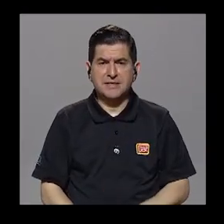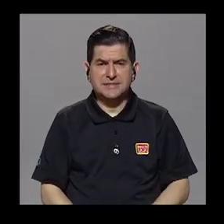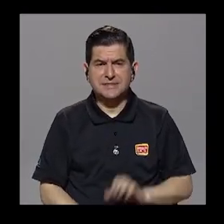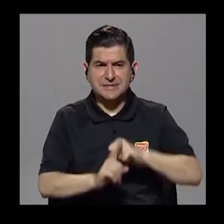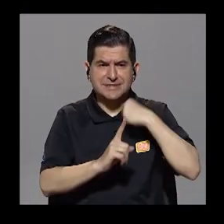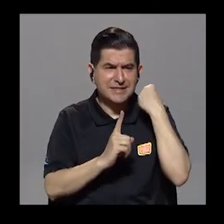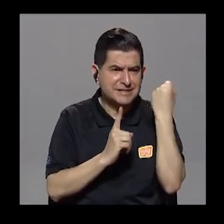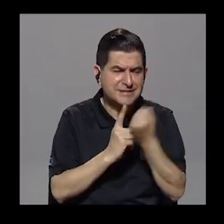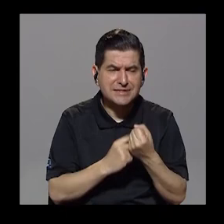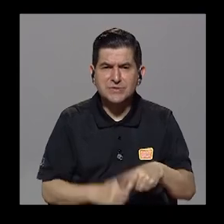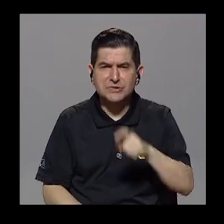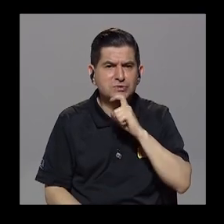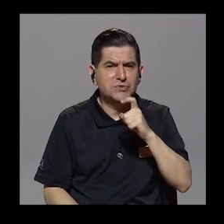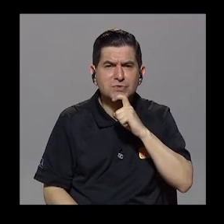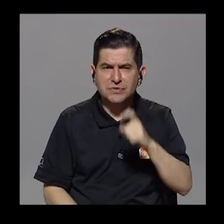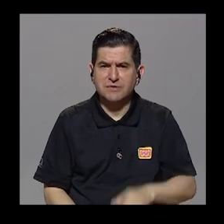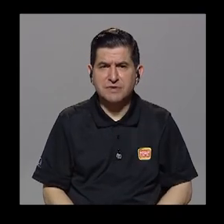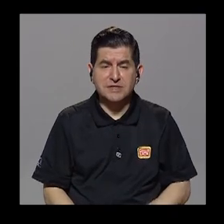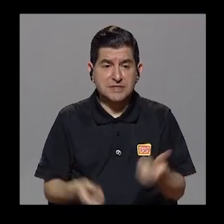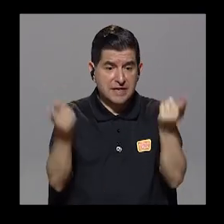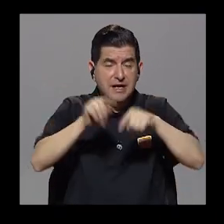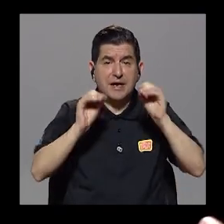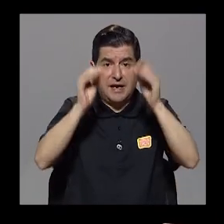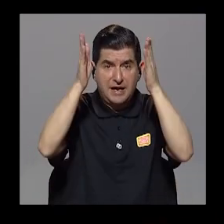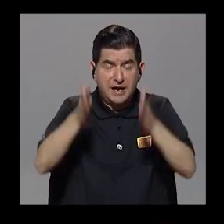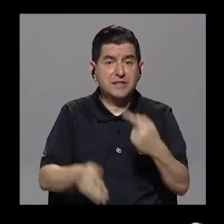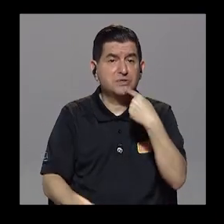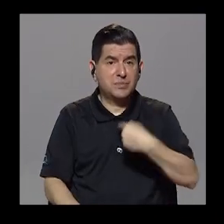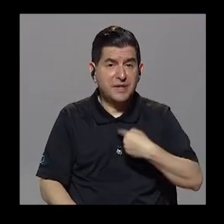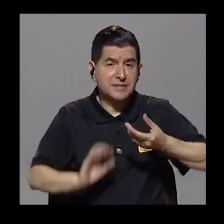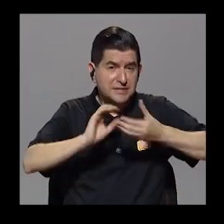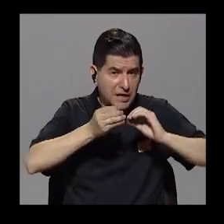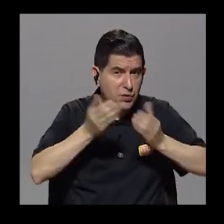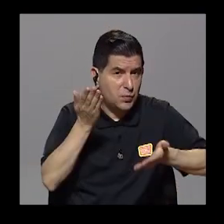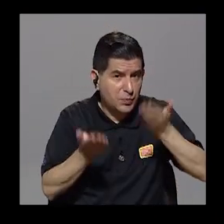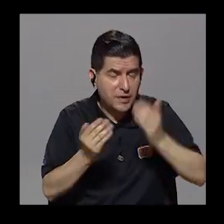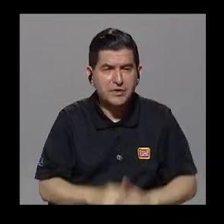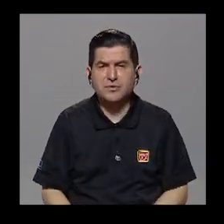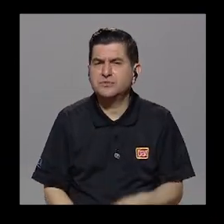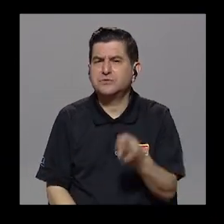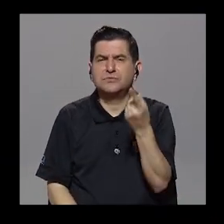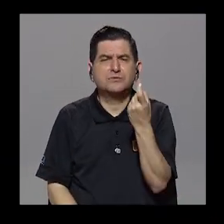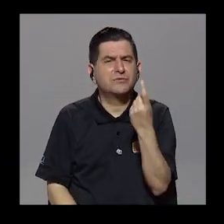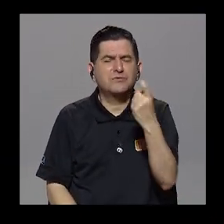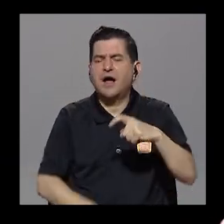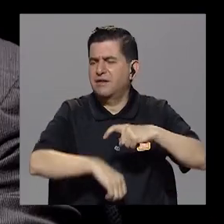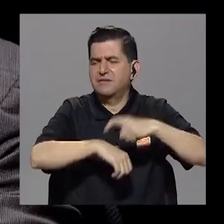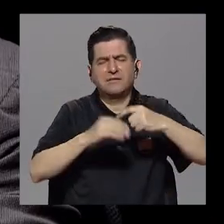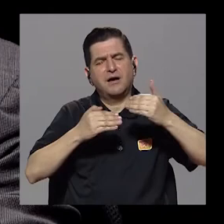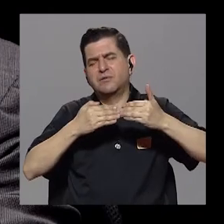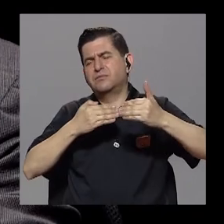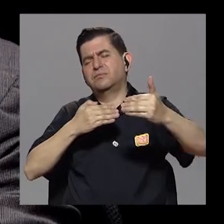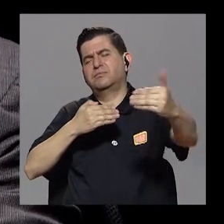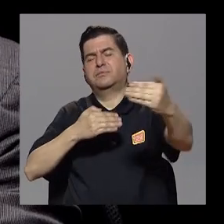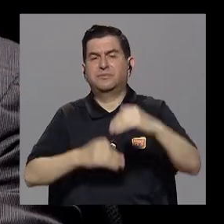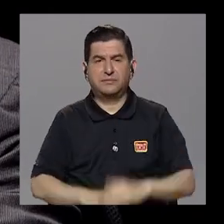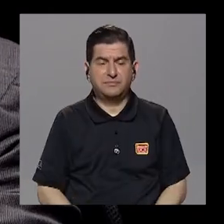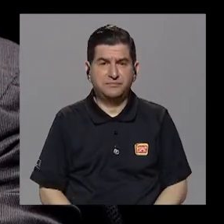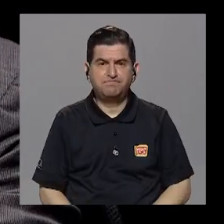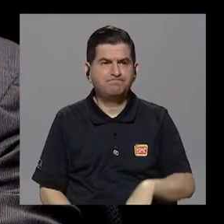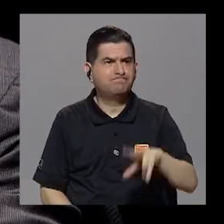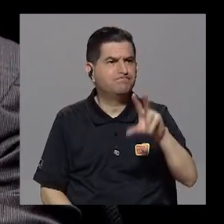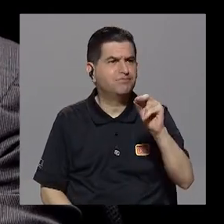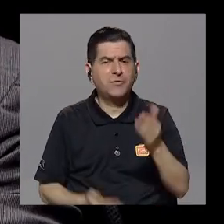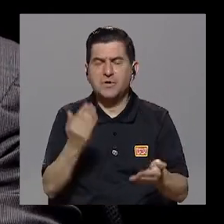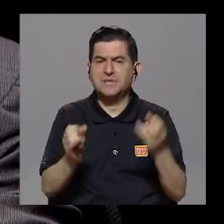ese enfrentamiento o ese conflicto en el caso del magisterio? Ahora me hablaba usted de números. Todavía falta tiempo.